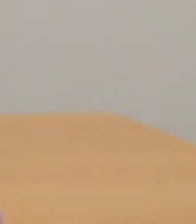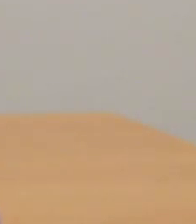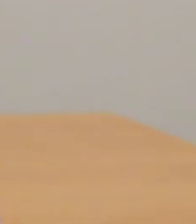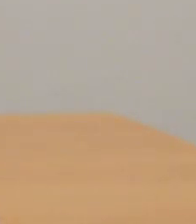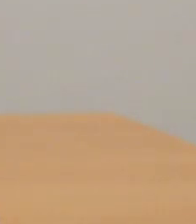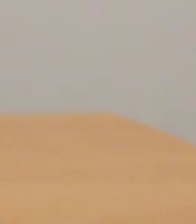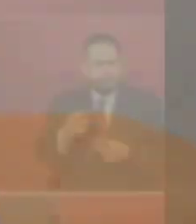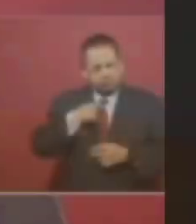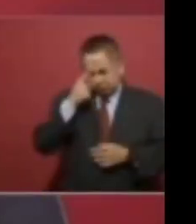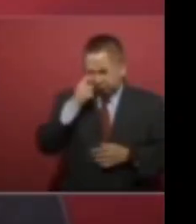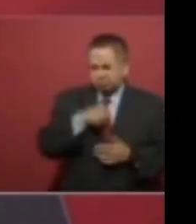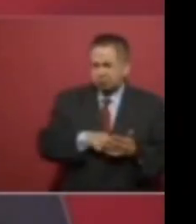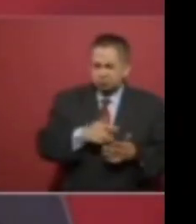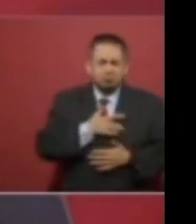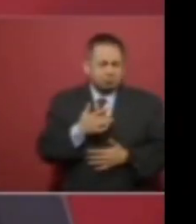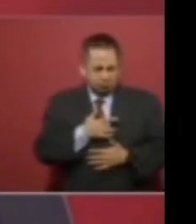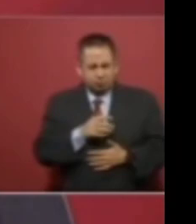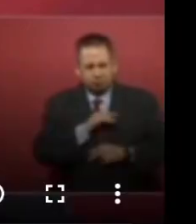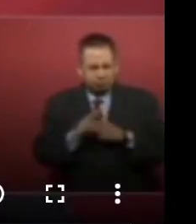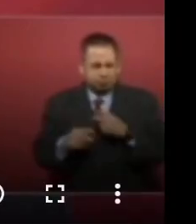porque va a funcionar